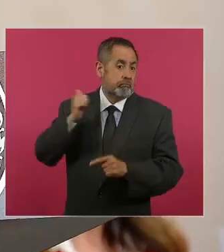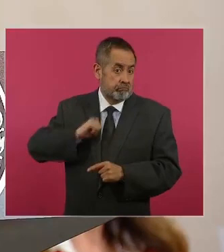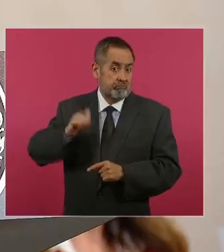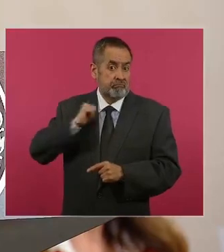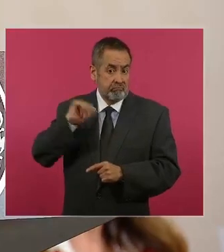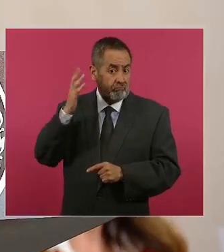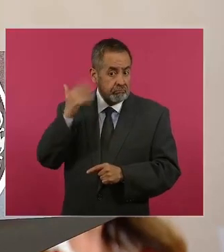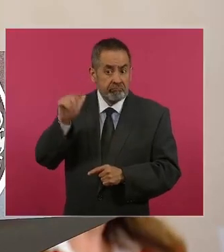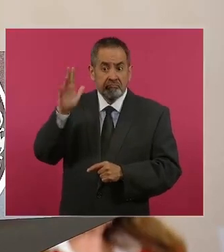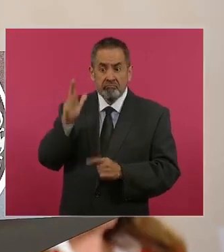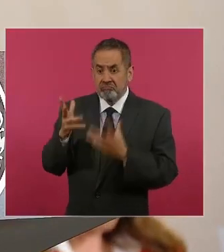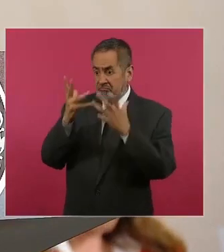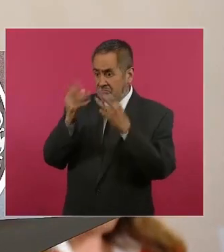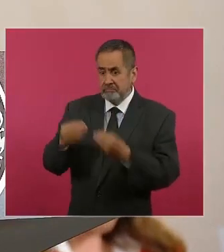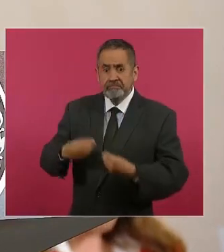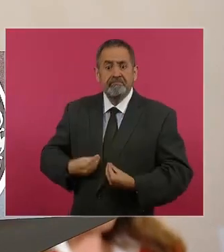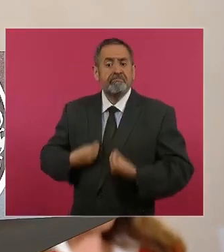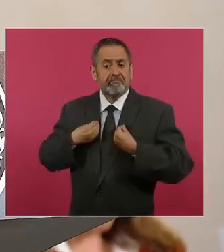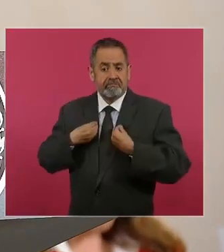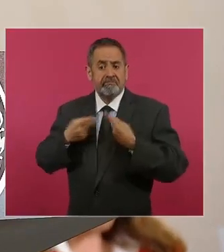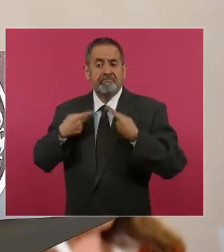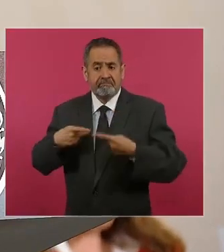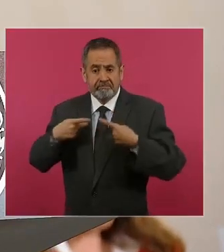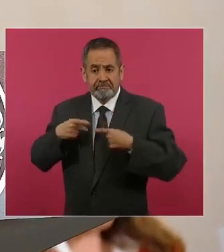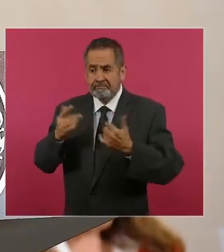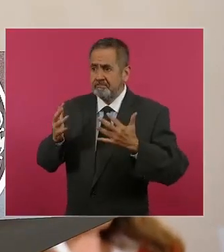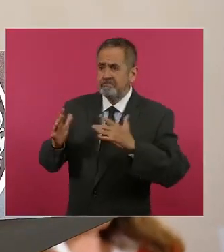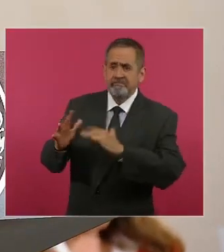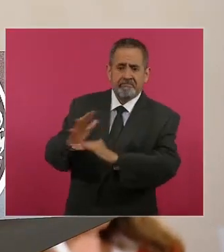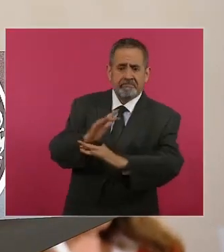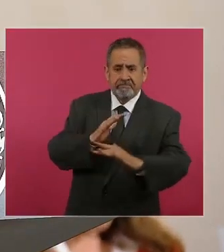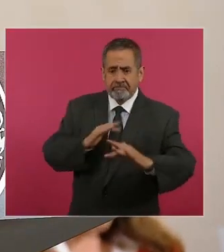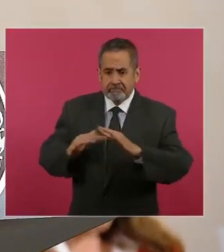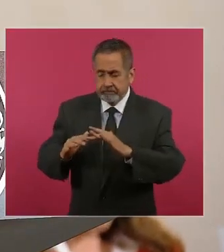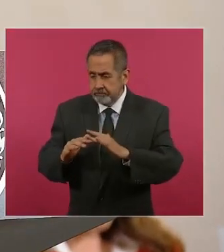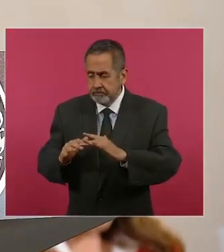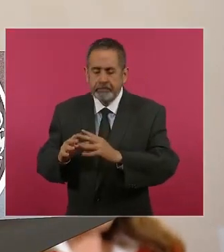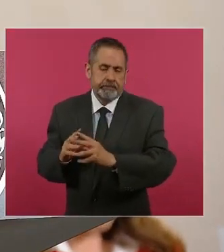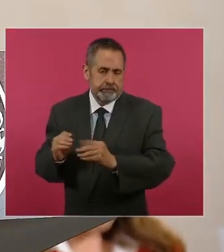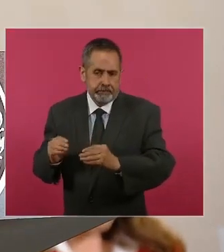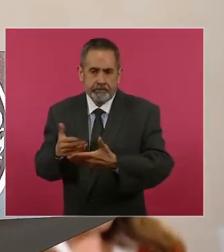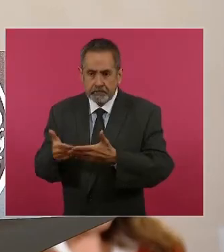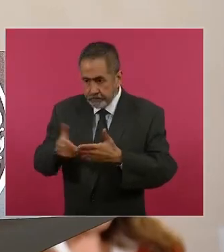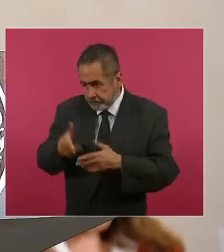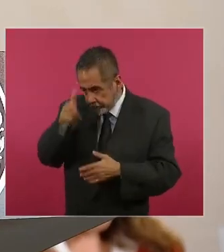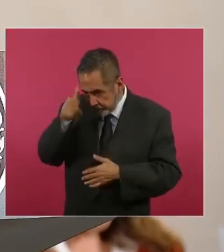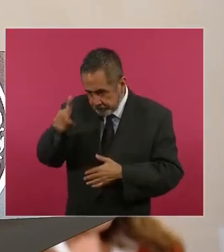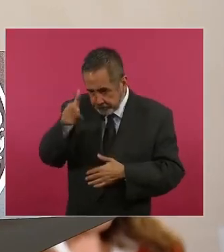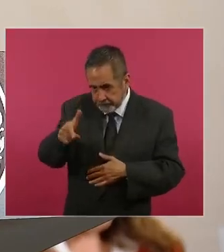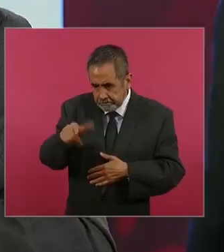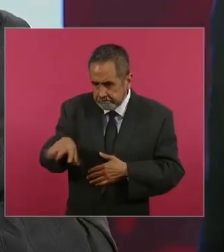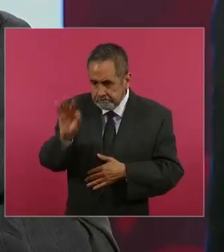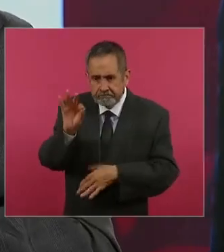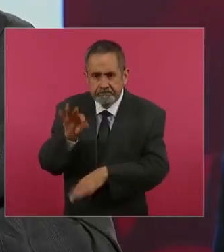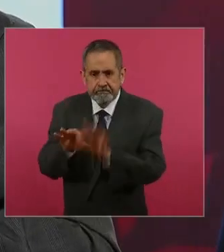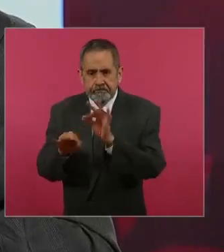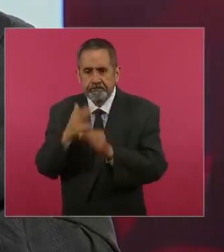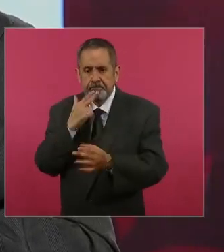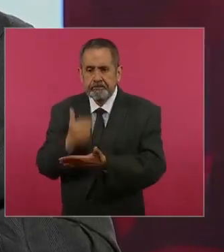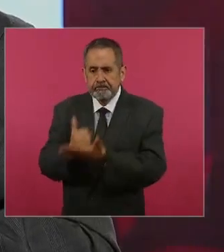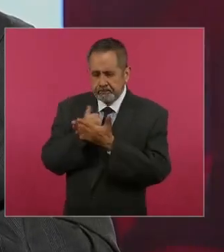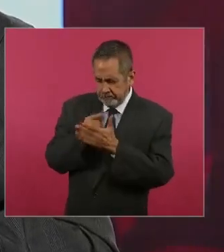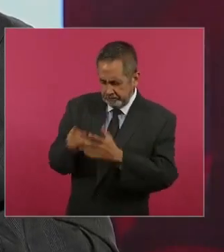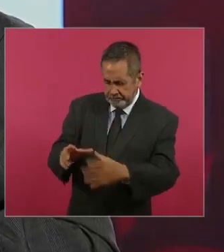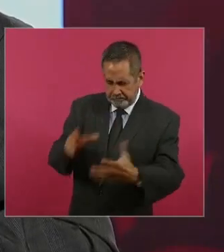población en estos territorios y que ahora estamos recuperando materiales que nos habrán de ayudar a